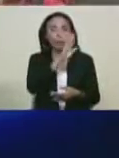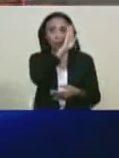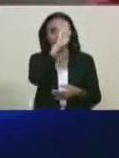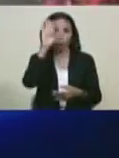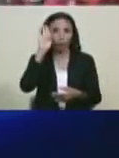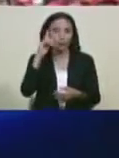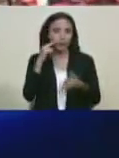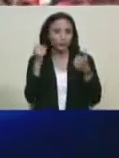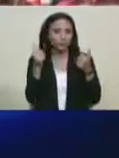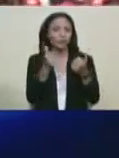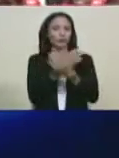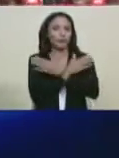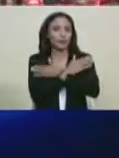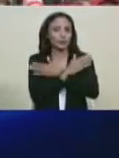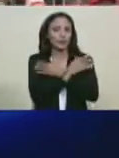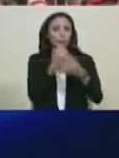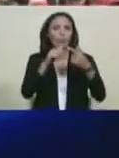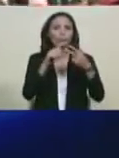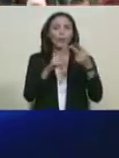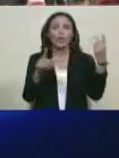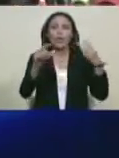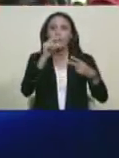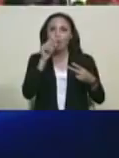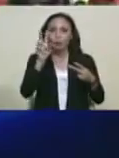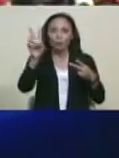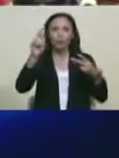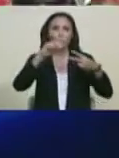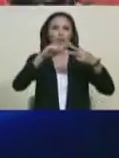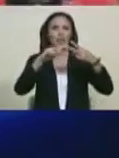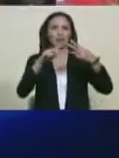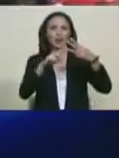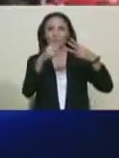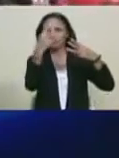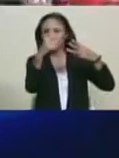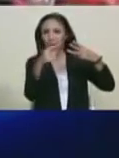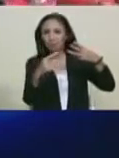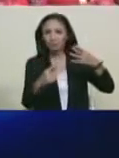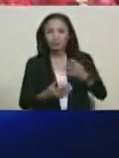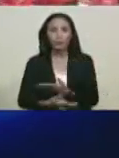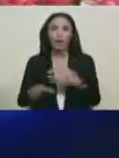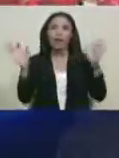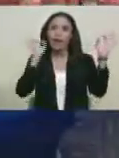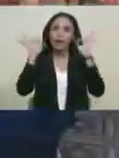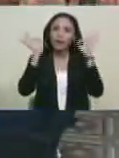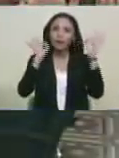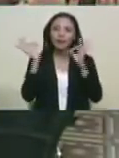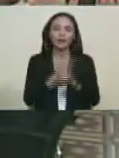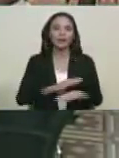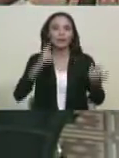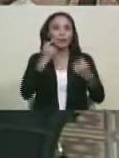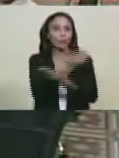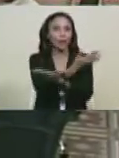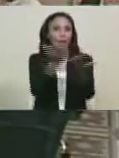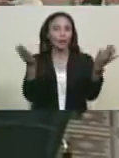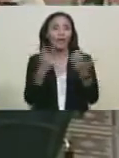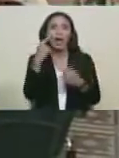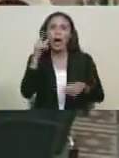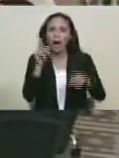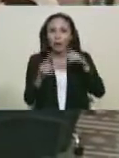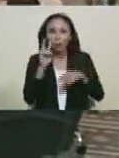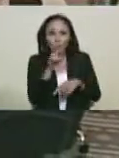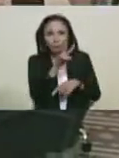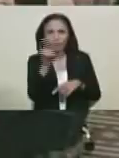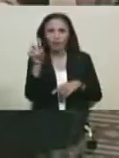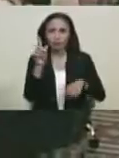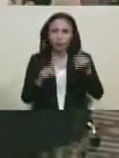a esto rodríguez a freddy bernal a erika faría de las que pude ver compañeros que